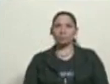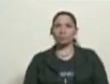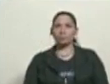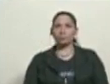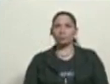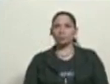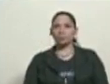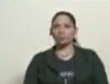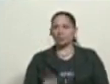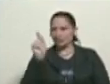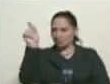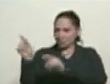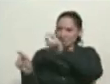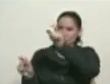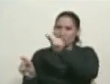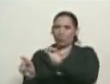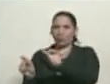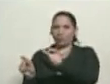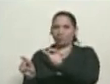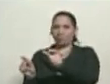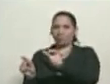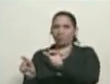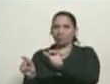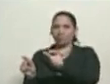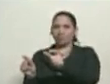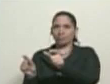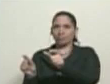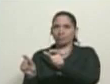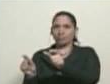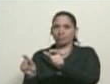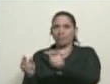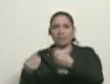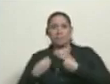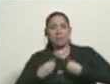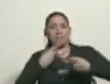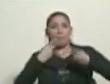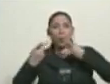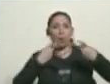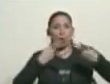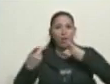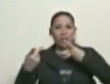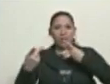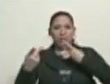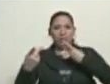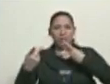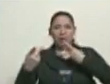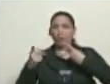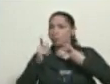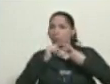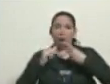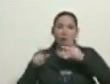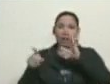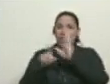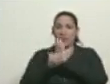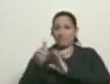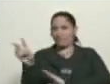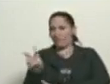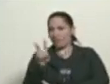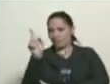a estos personajes de la vida política insurreccional